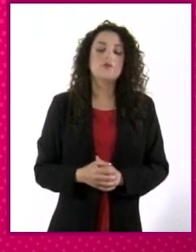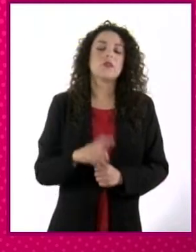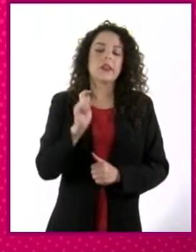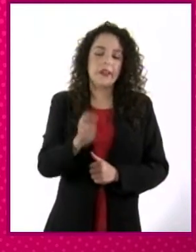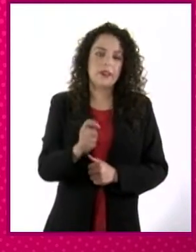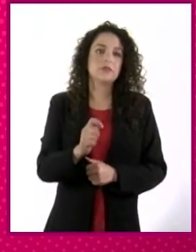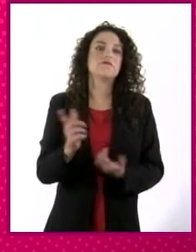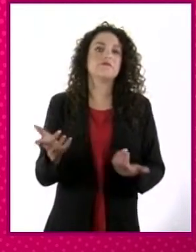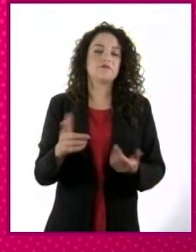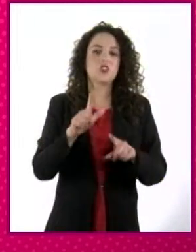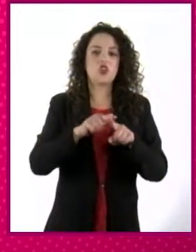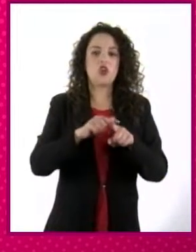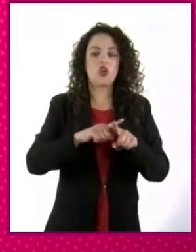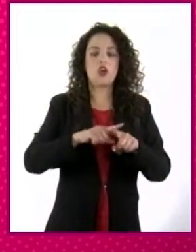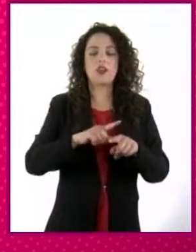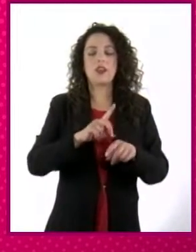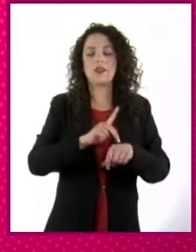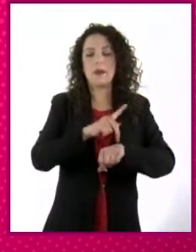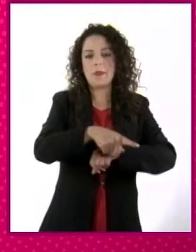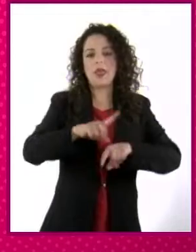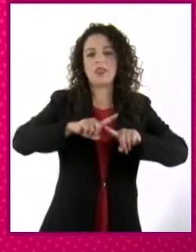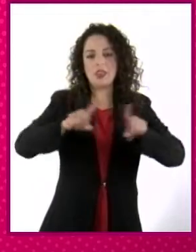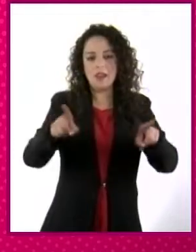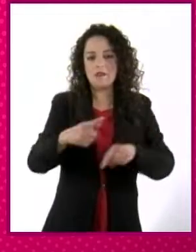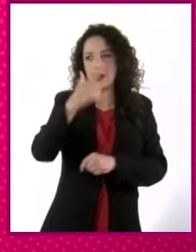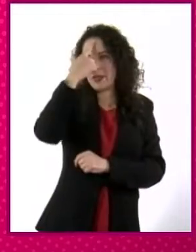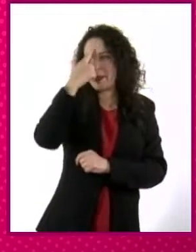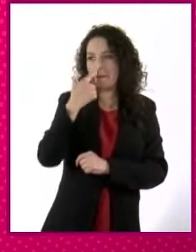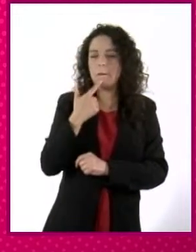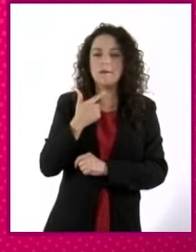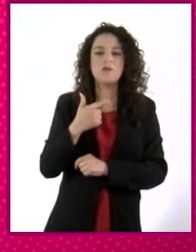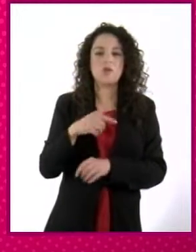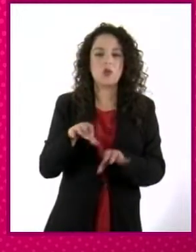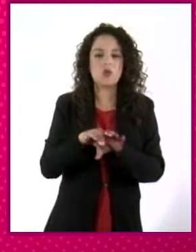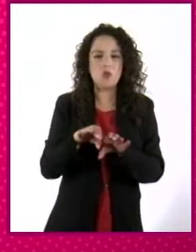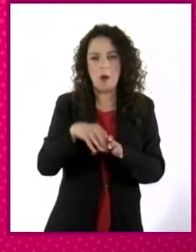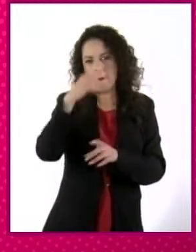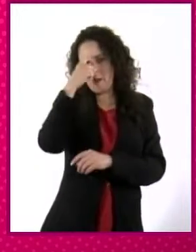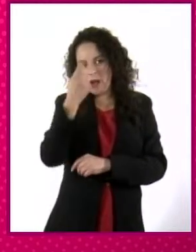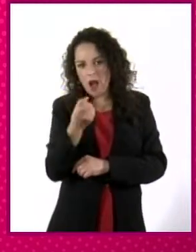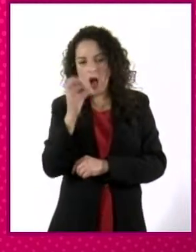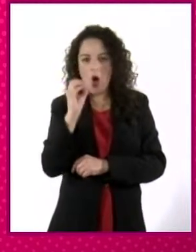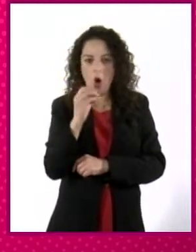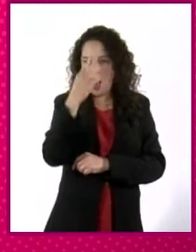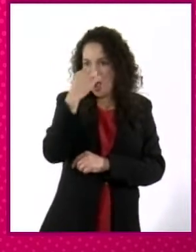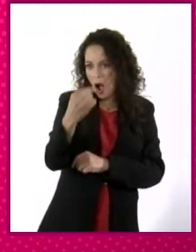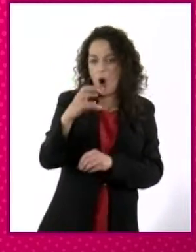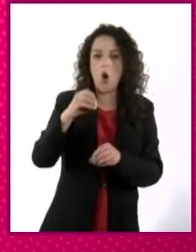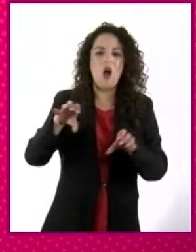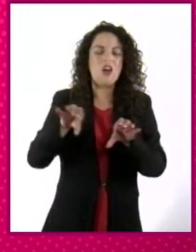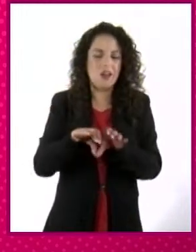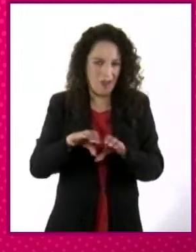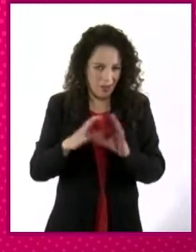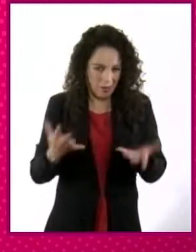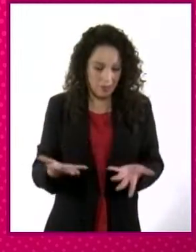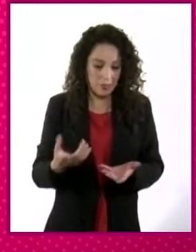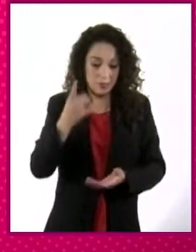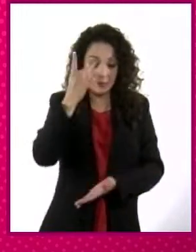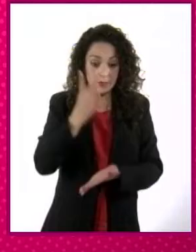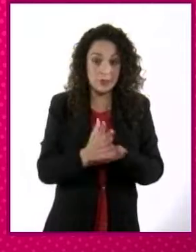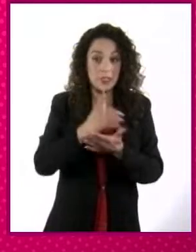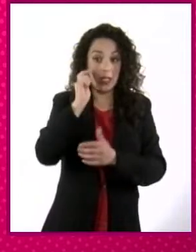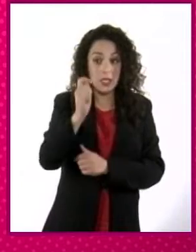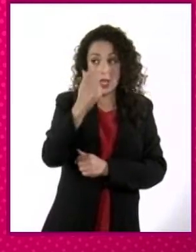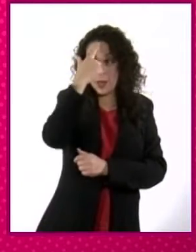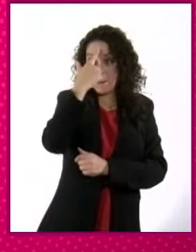piel y de los rasgos se da más hacia el siglo XIX, no solo por la idea de las facciones y el